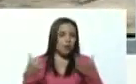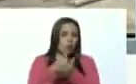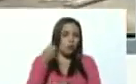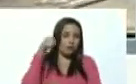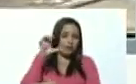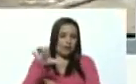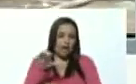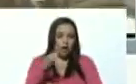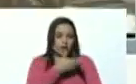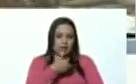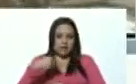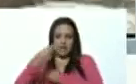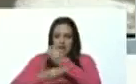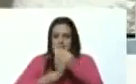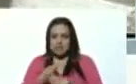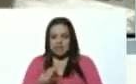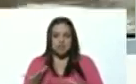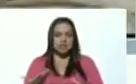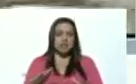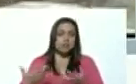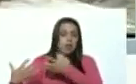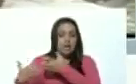que pretendieron llevarnos a una guerra civil,